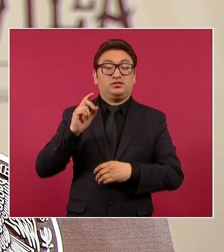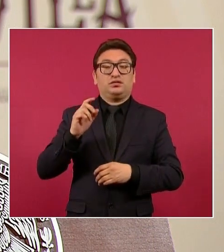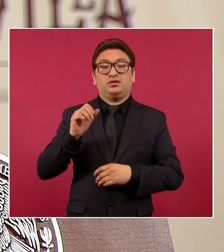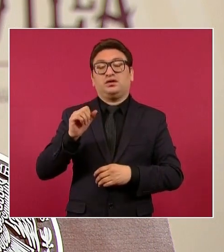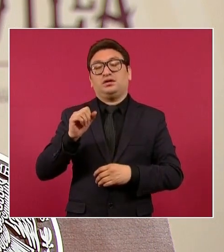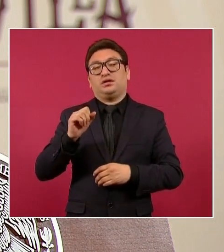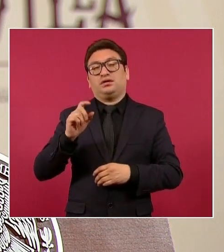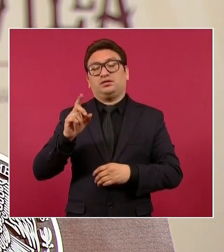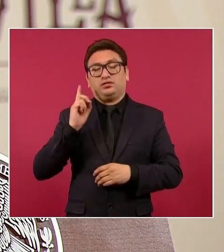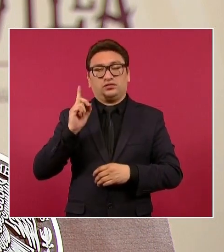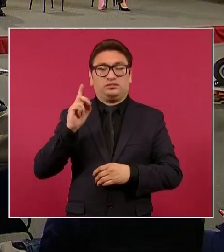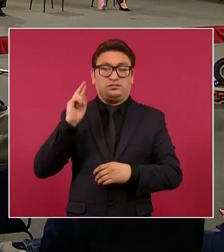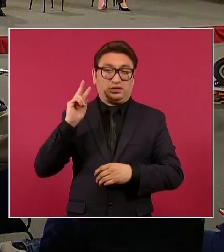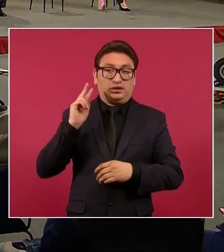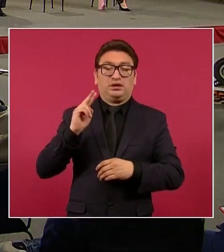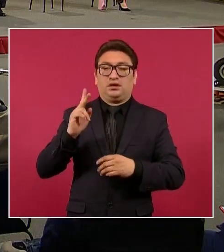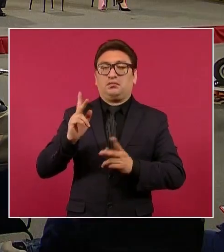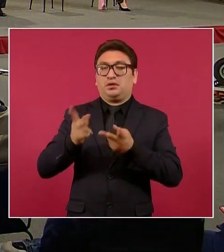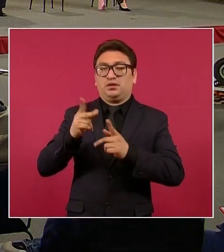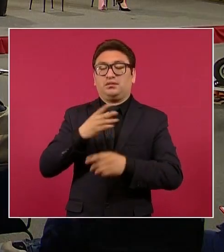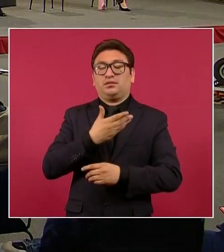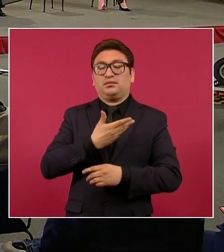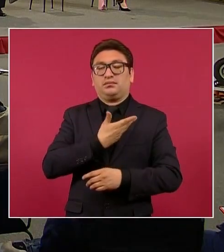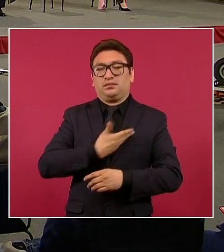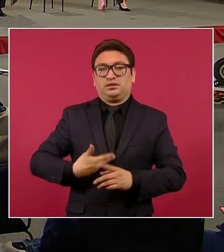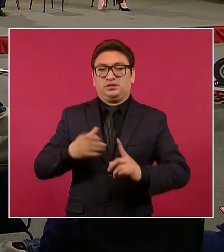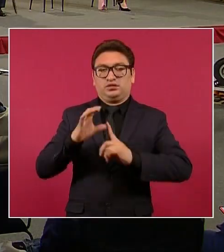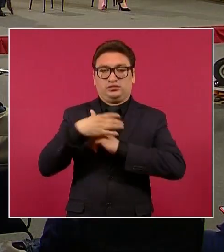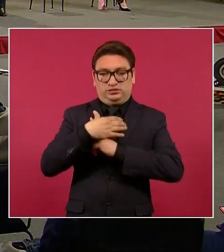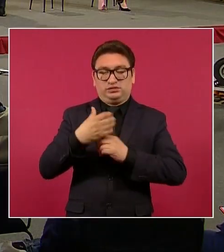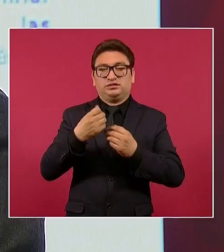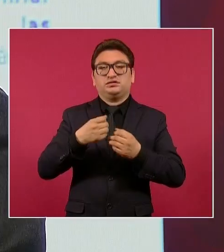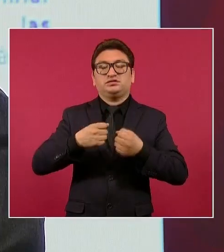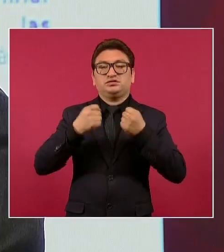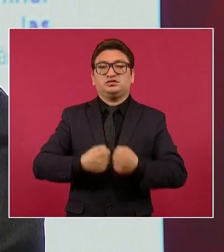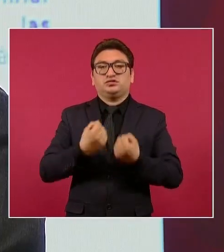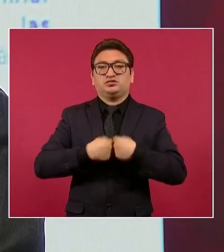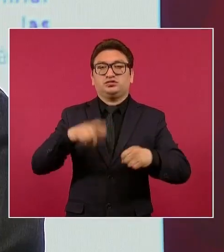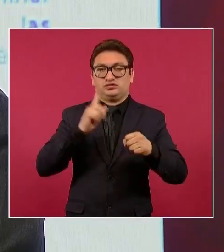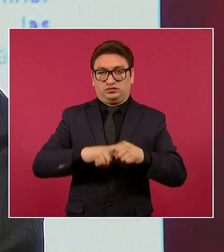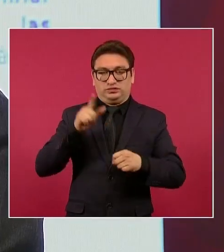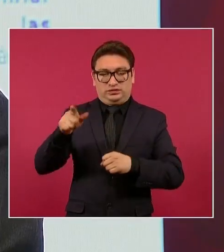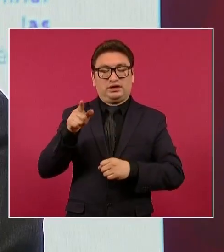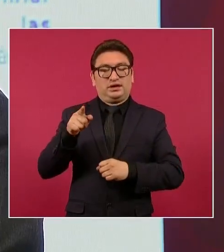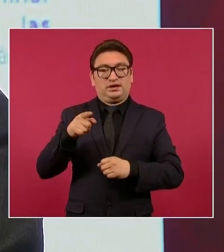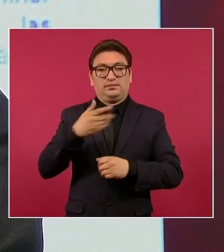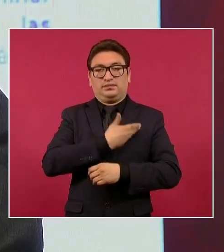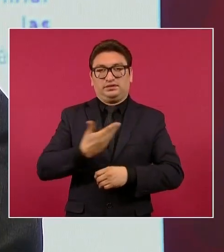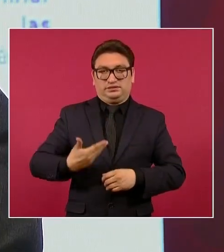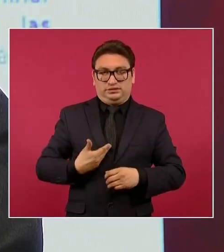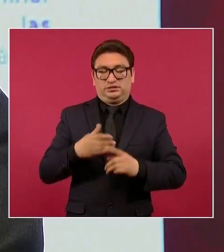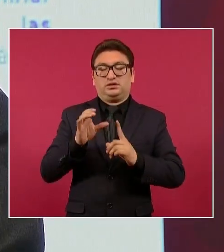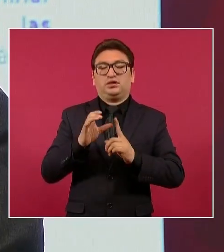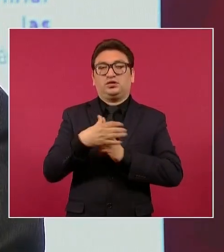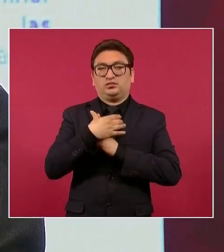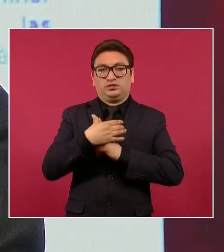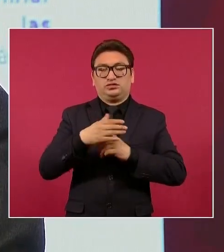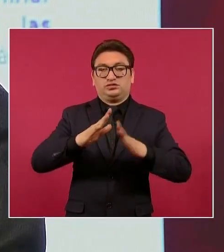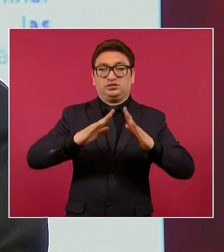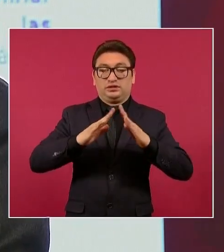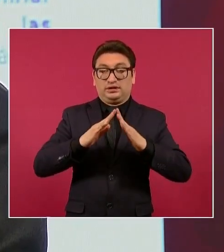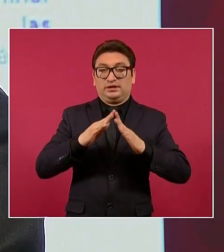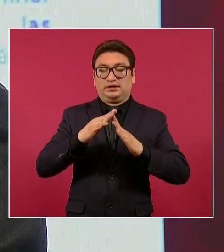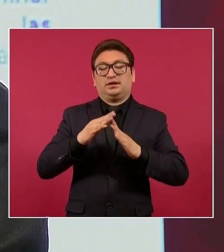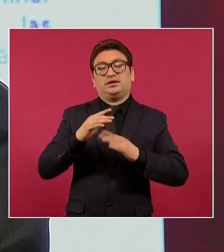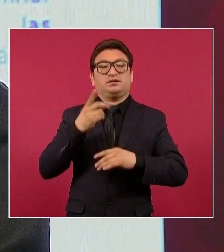importantes con la presidenta de la Comisión de Seguridad Social, la diputada Ivonne Cisneros, y la presidenta de la Comisión de Vivienda, la diputada